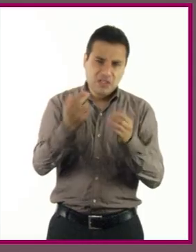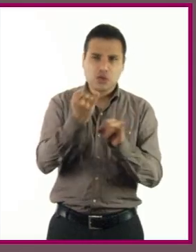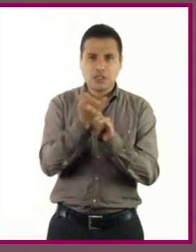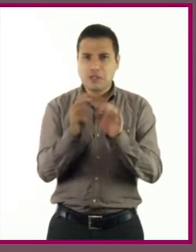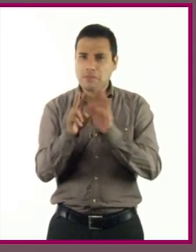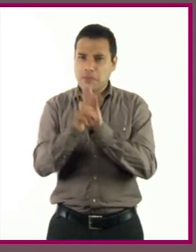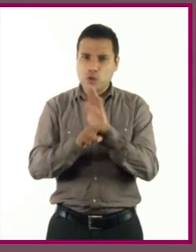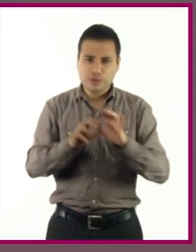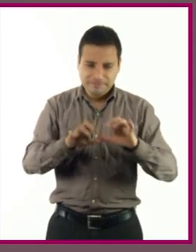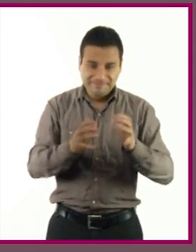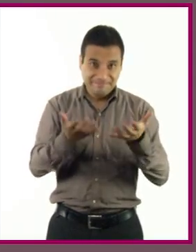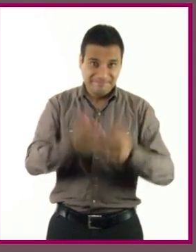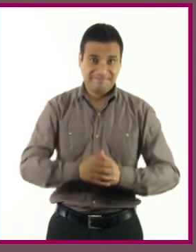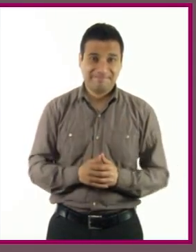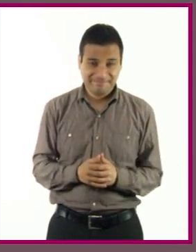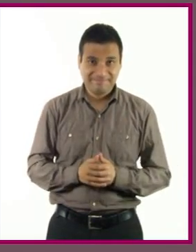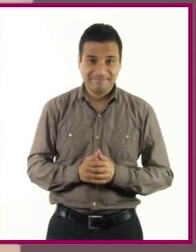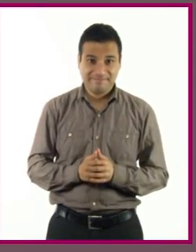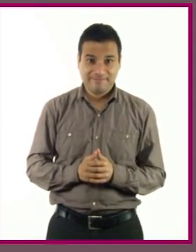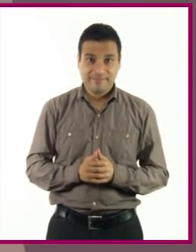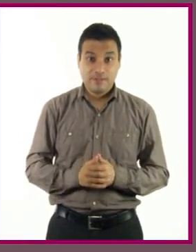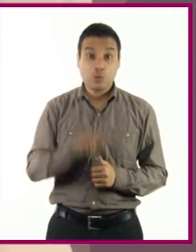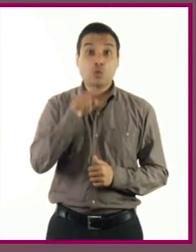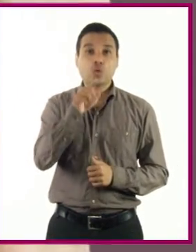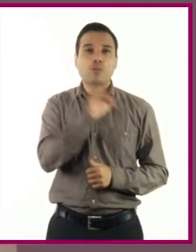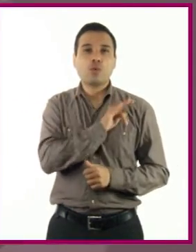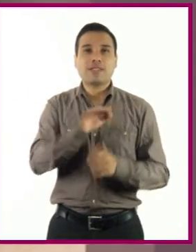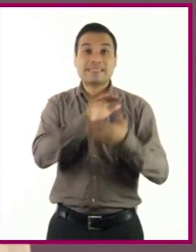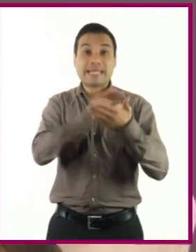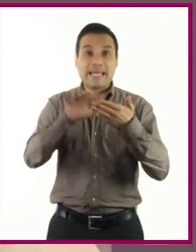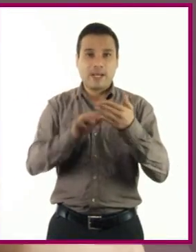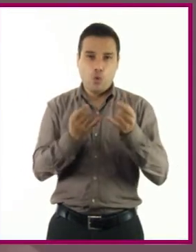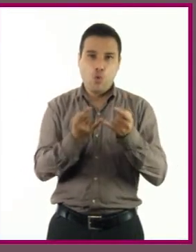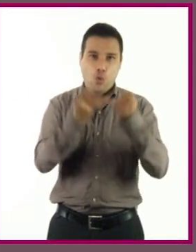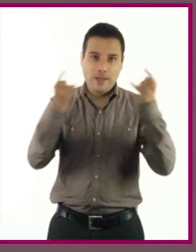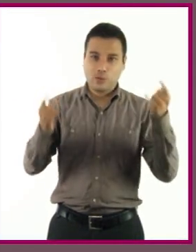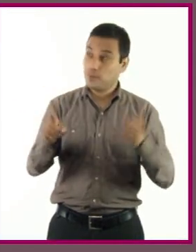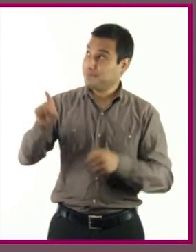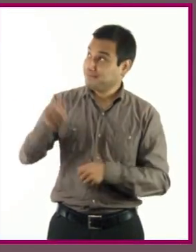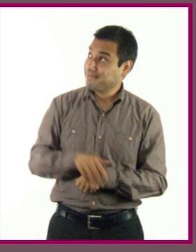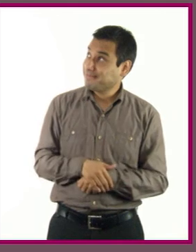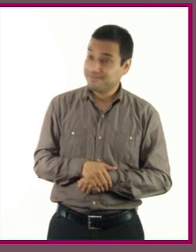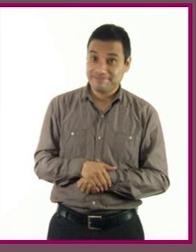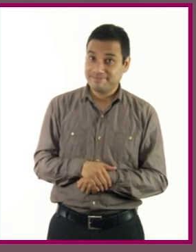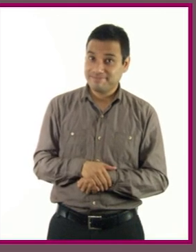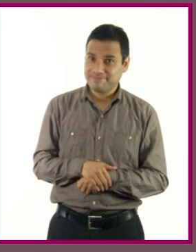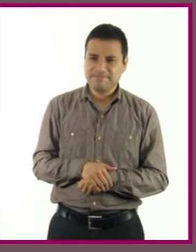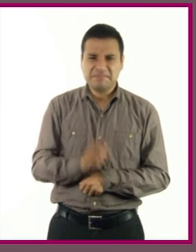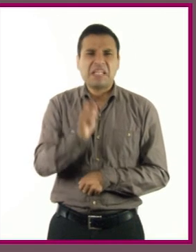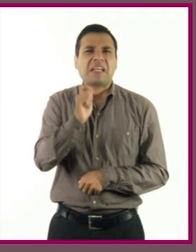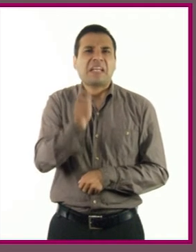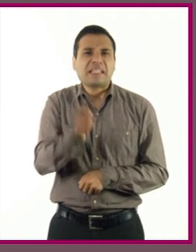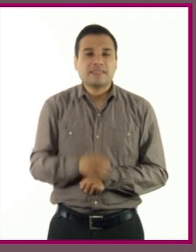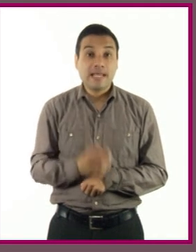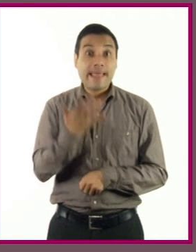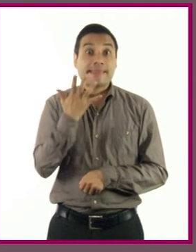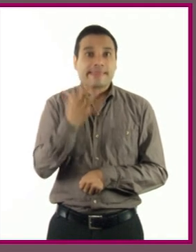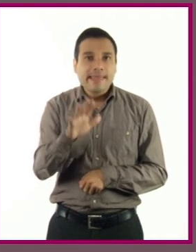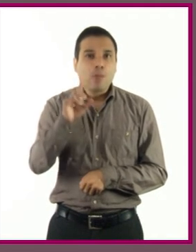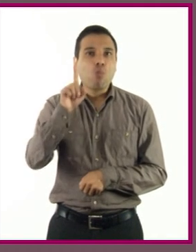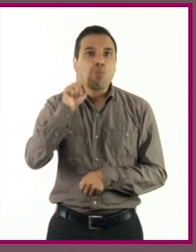audiovisuales. Les recordamos realizar la lectura del libro de cuentos Vuela Alto, que narra la vida de 10